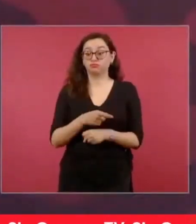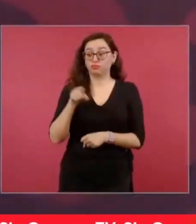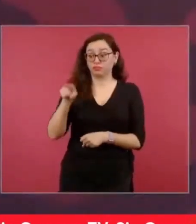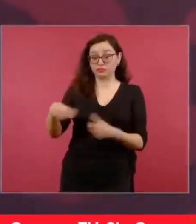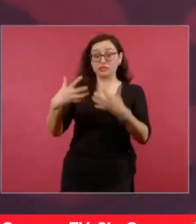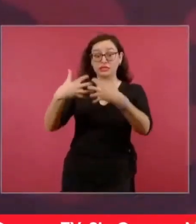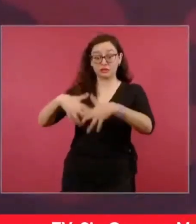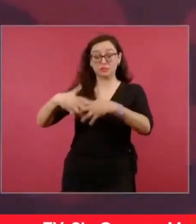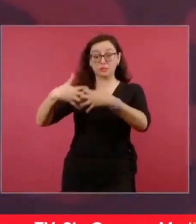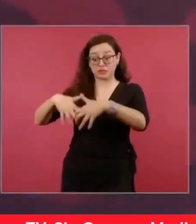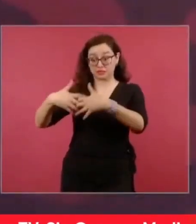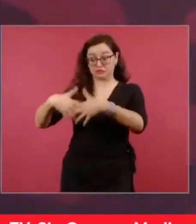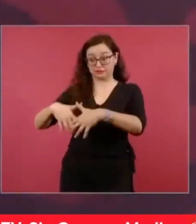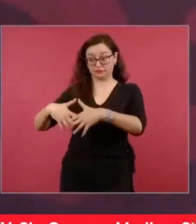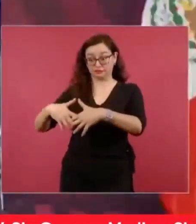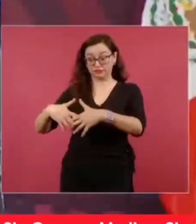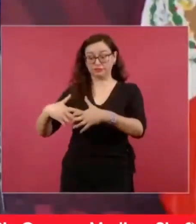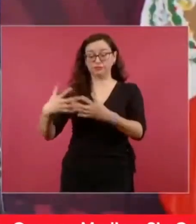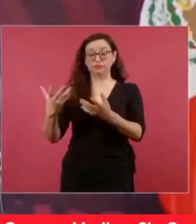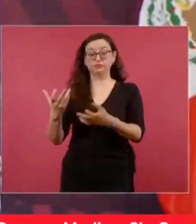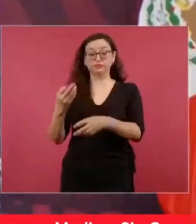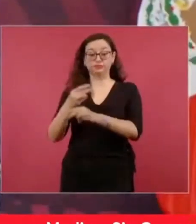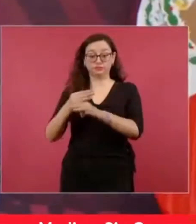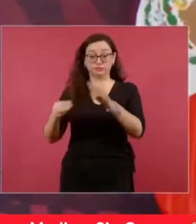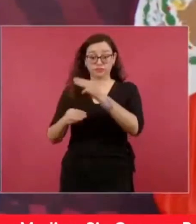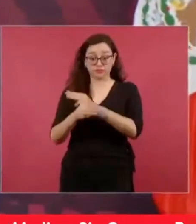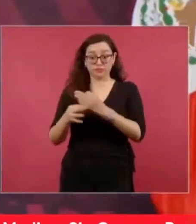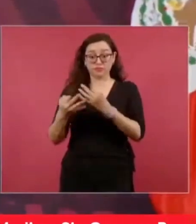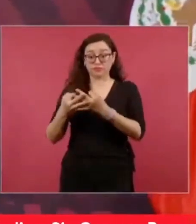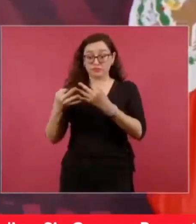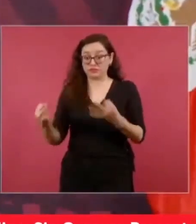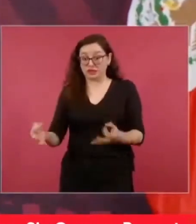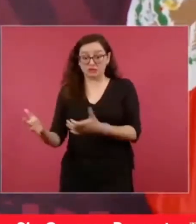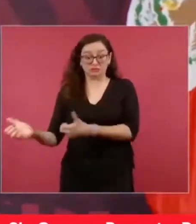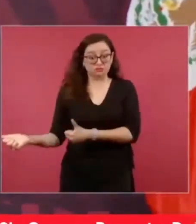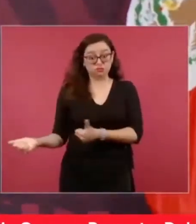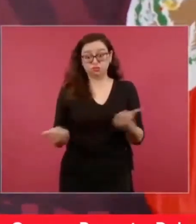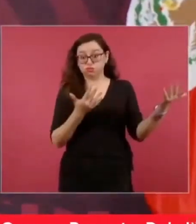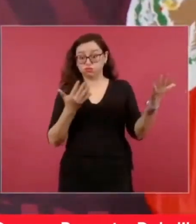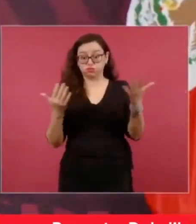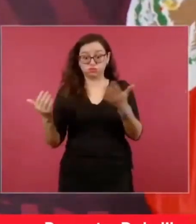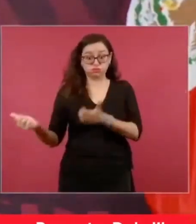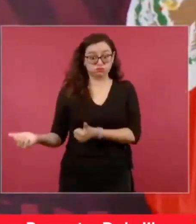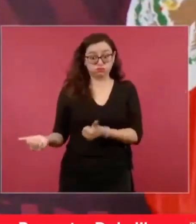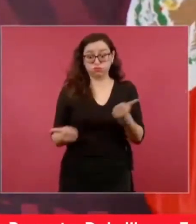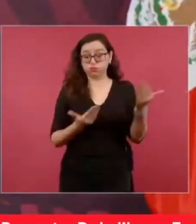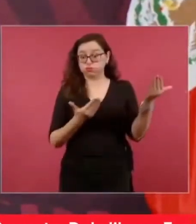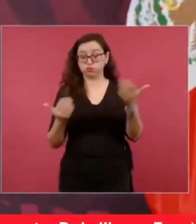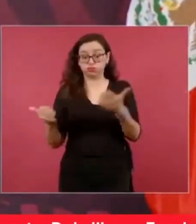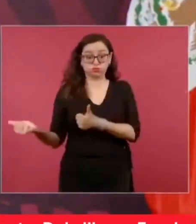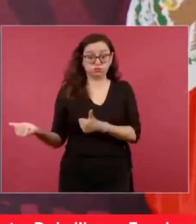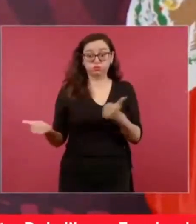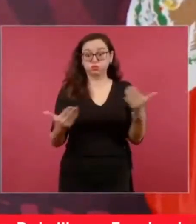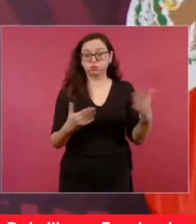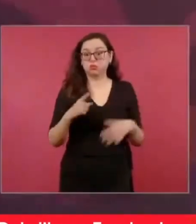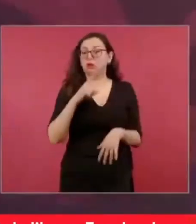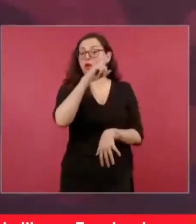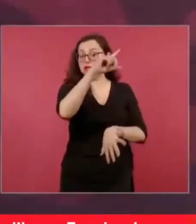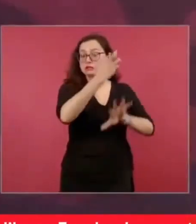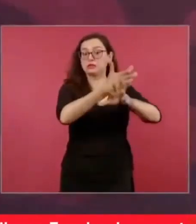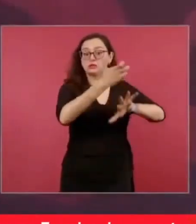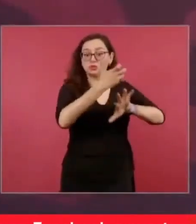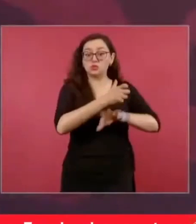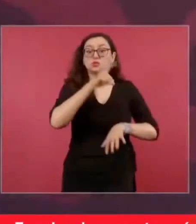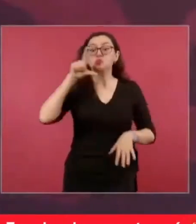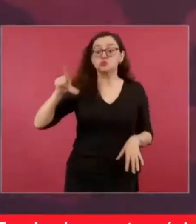esto decir est es una empresa de Estados Unidos y la quieren expropiar